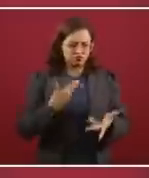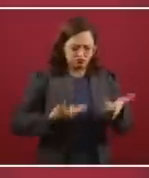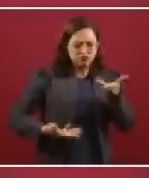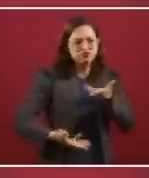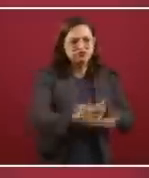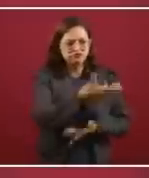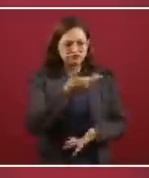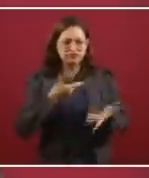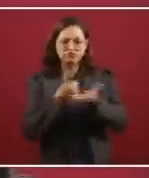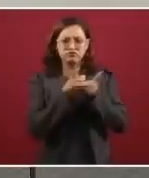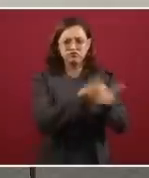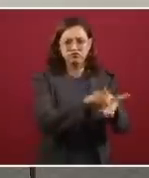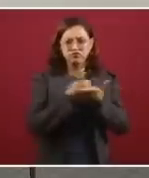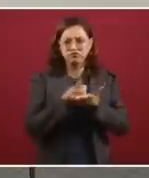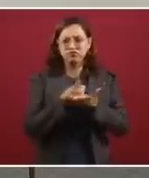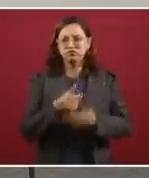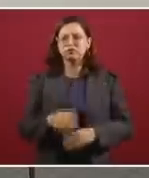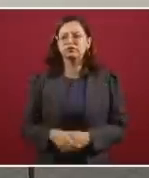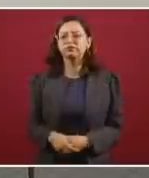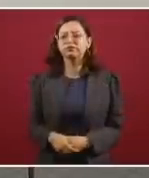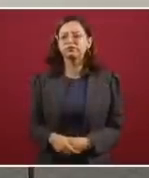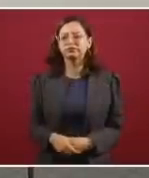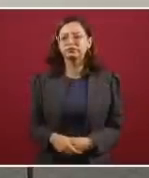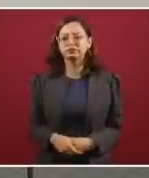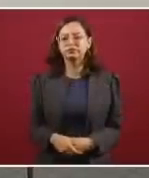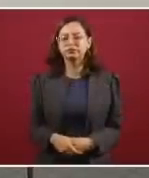tomando. Usted, por favor.